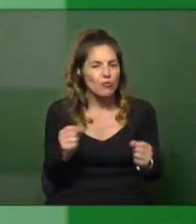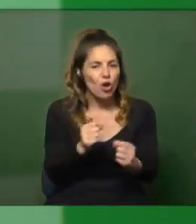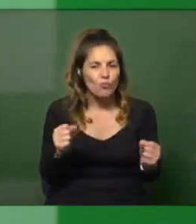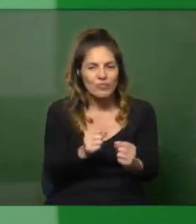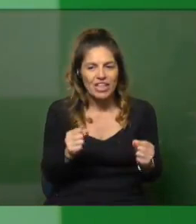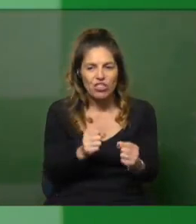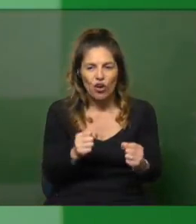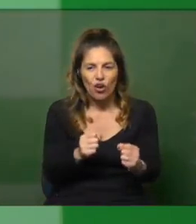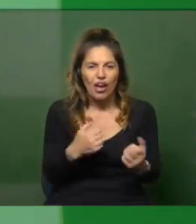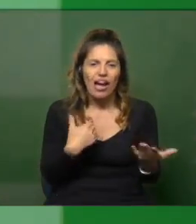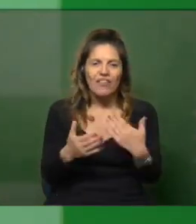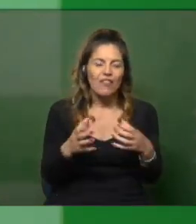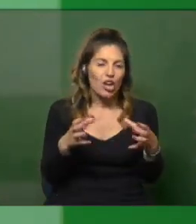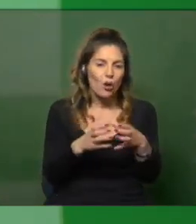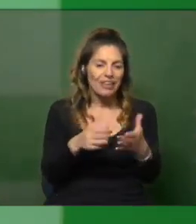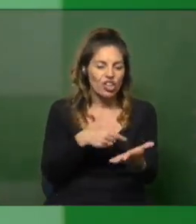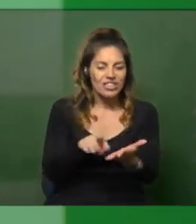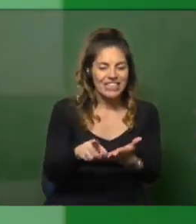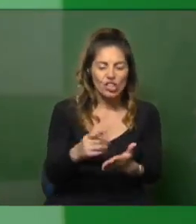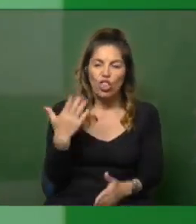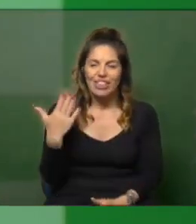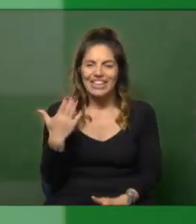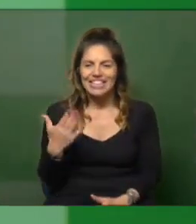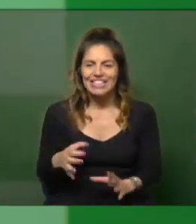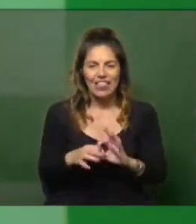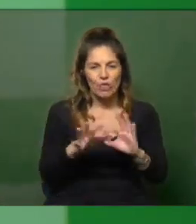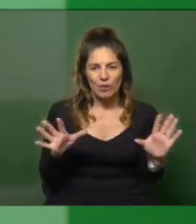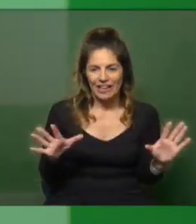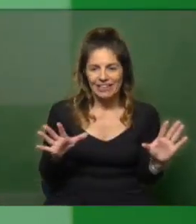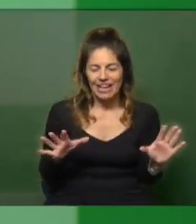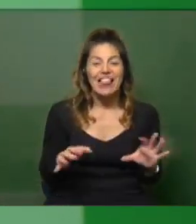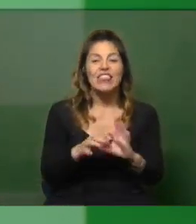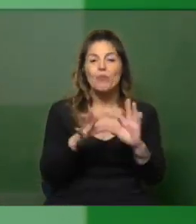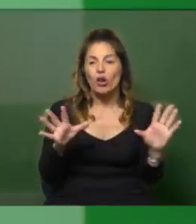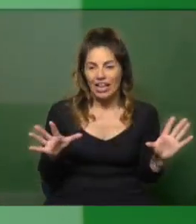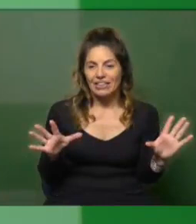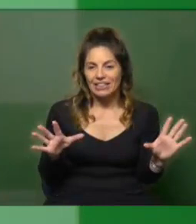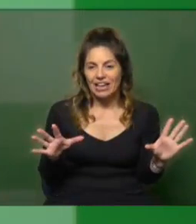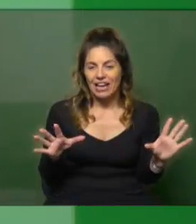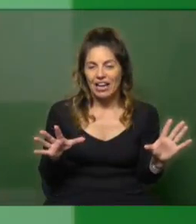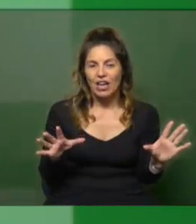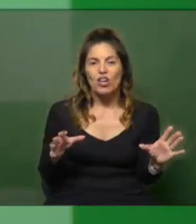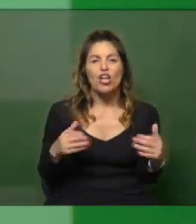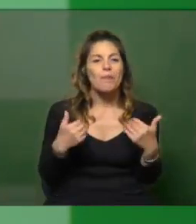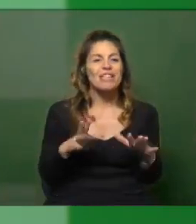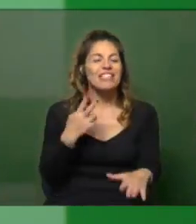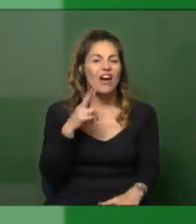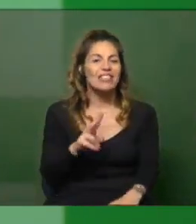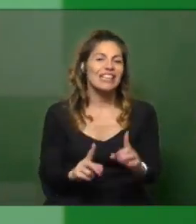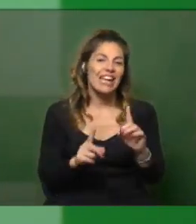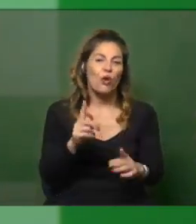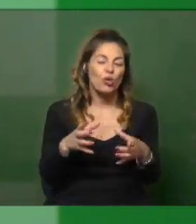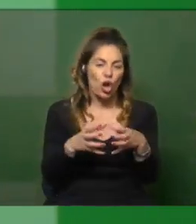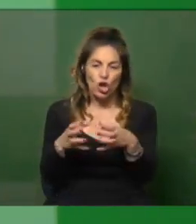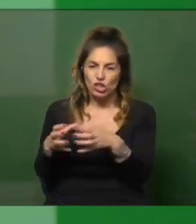refería a los partidos de Centro derecha democrática vuelvo a decir democrática porque yo creo que empieza a verse que alguno de los